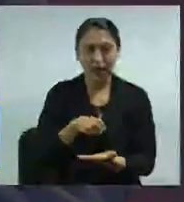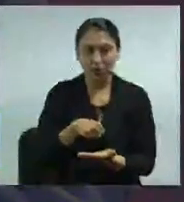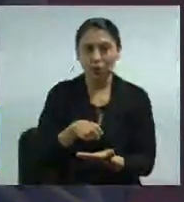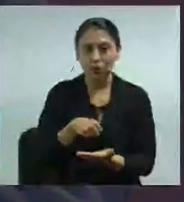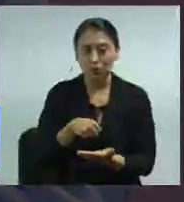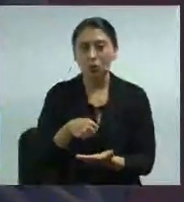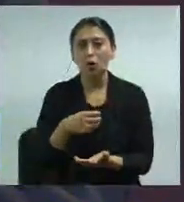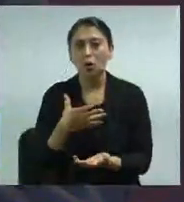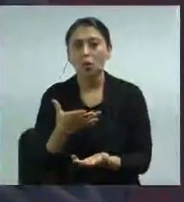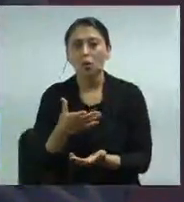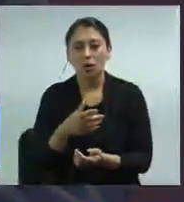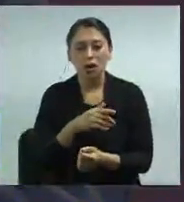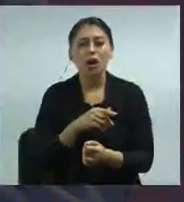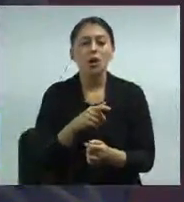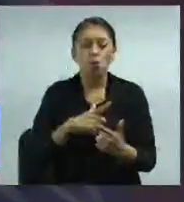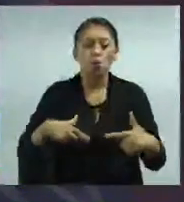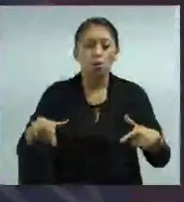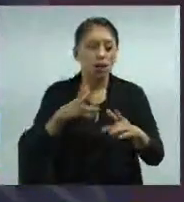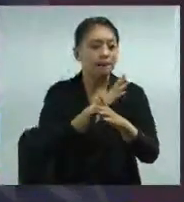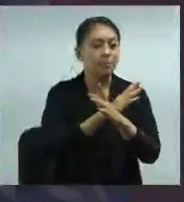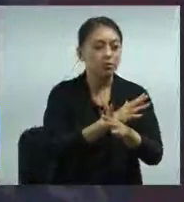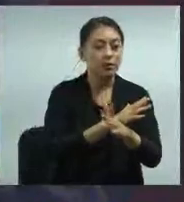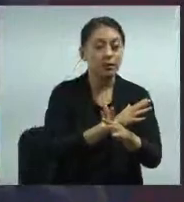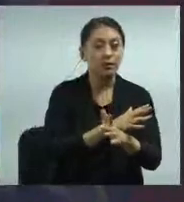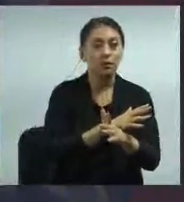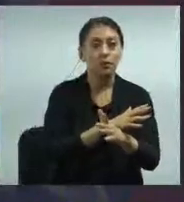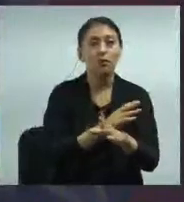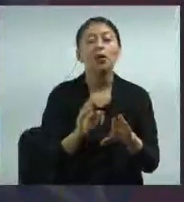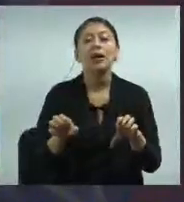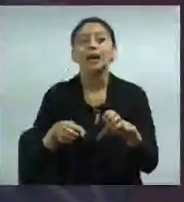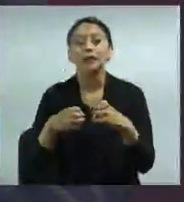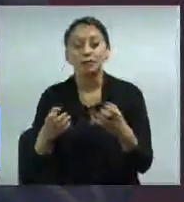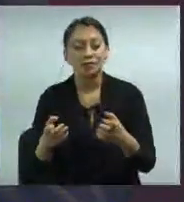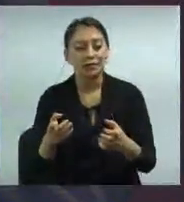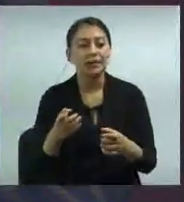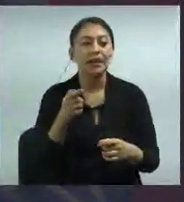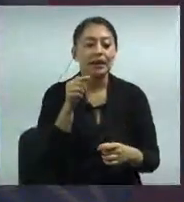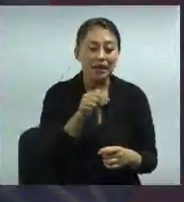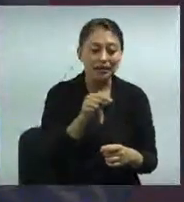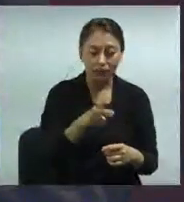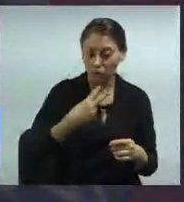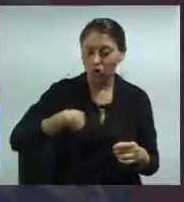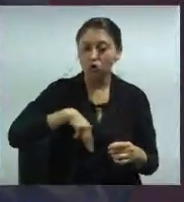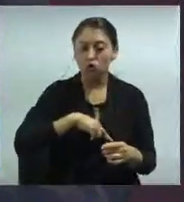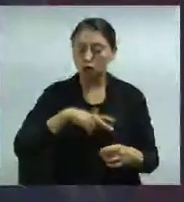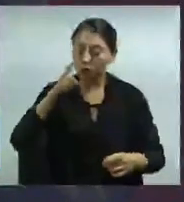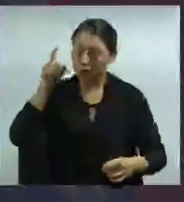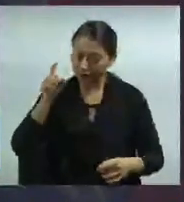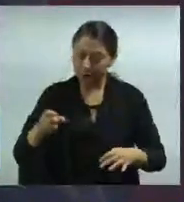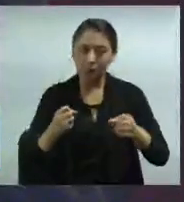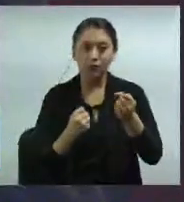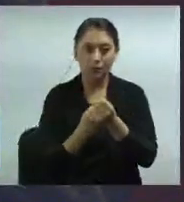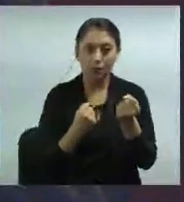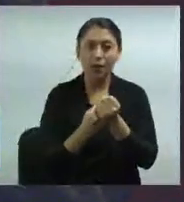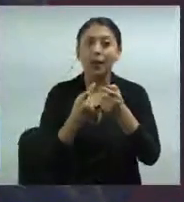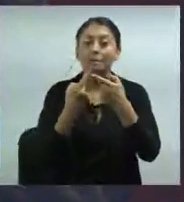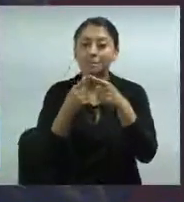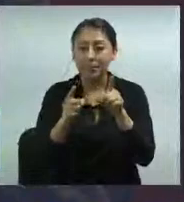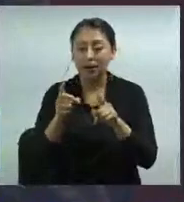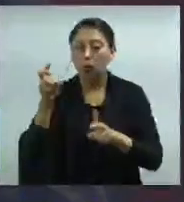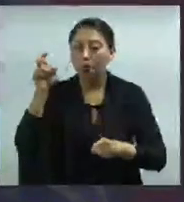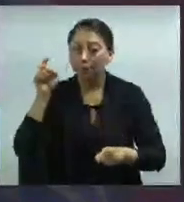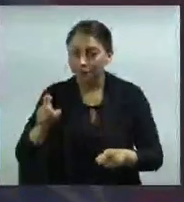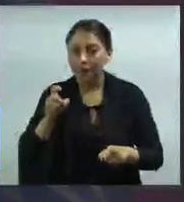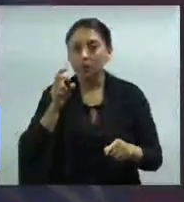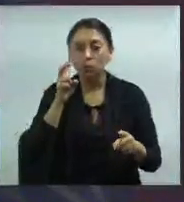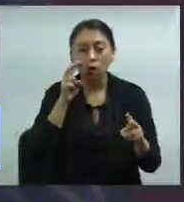Estado, es un área protegida. Entonces, esa es la parte en donde nosotros queremos intervenir, pero queremos conocer también